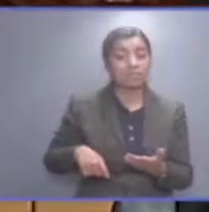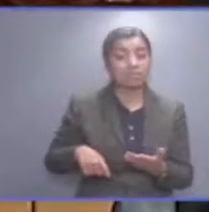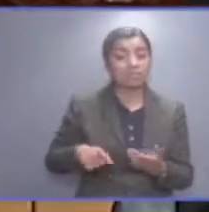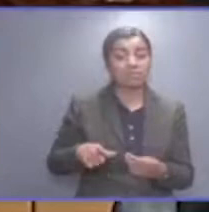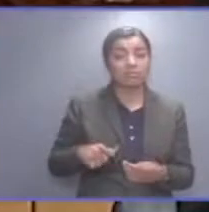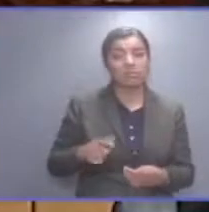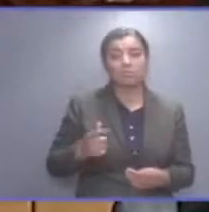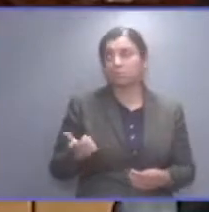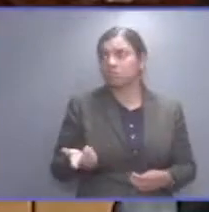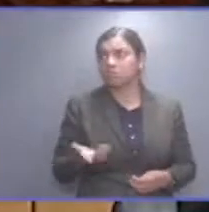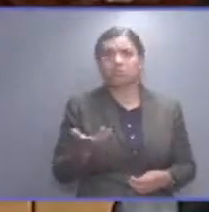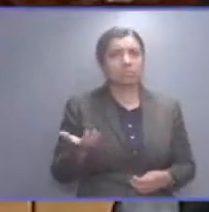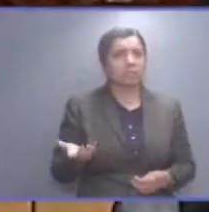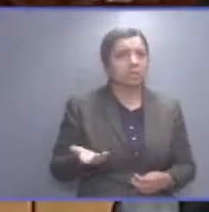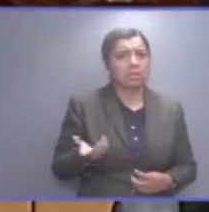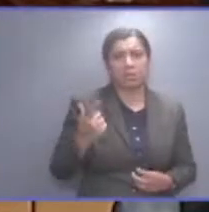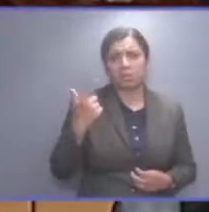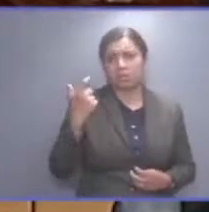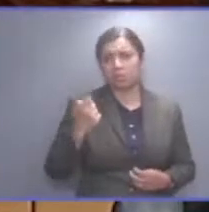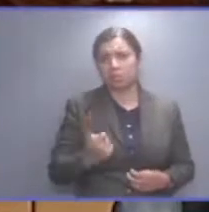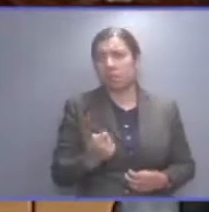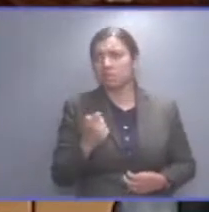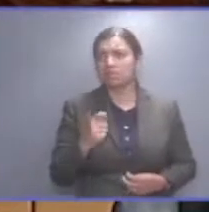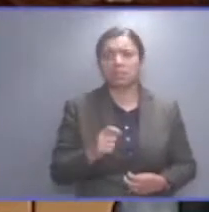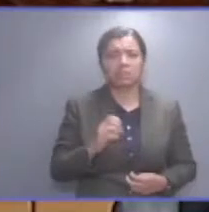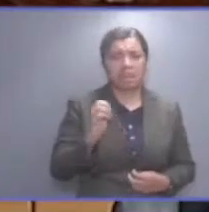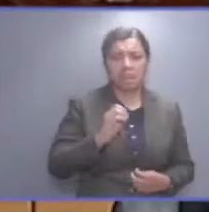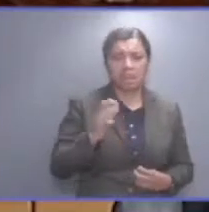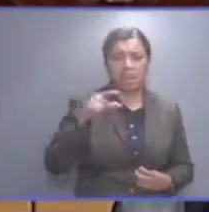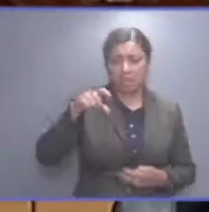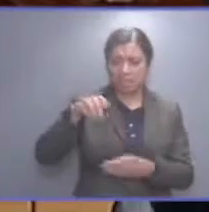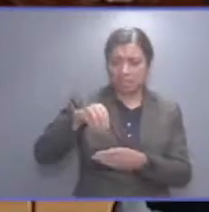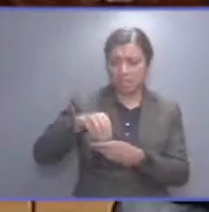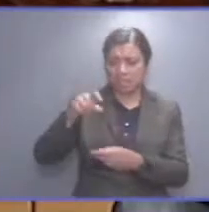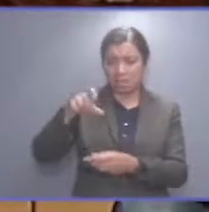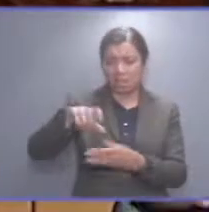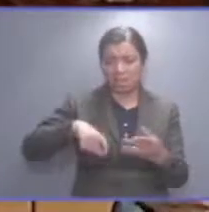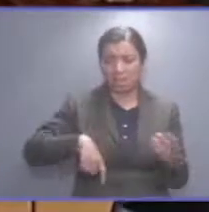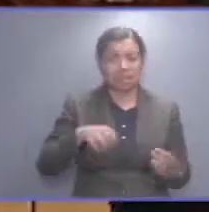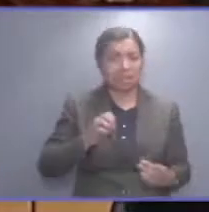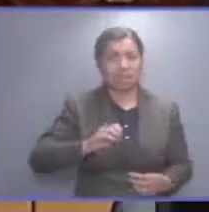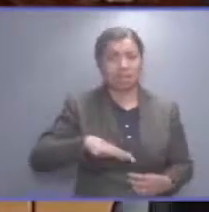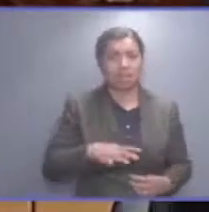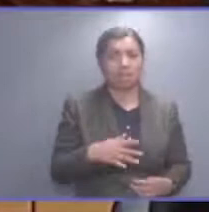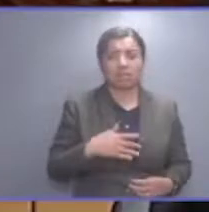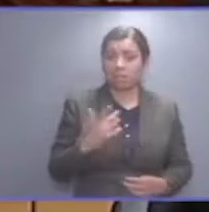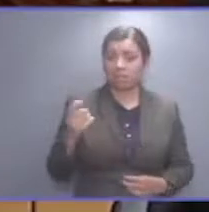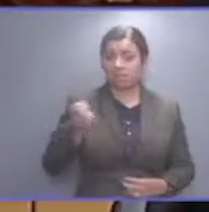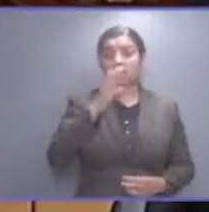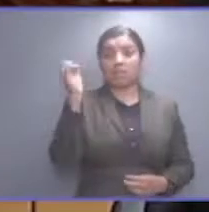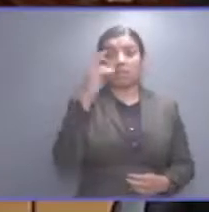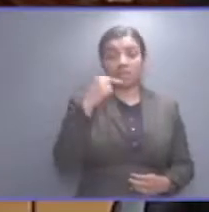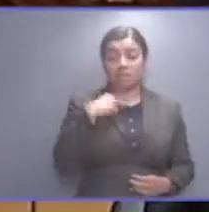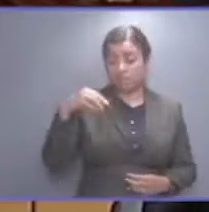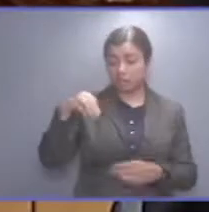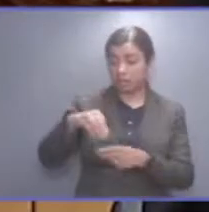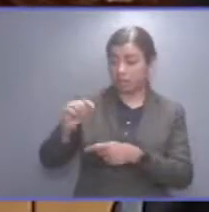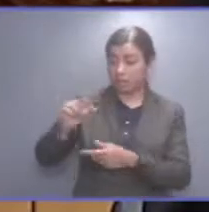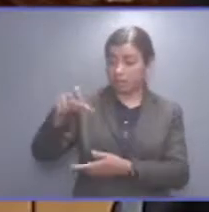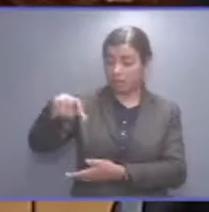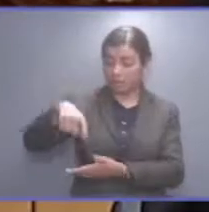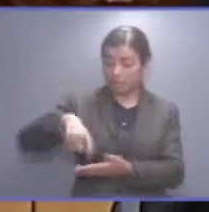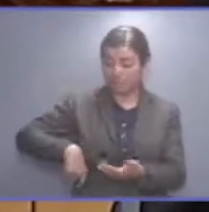ya tenían meses, digamos, de no utilizarla porque no se habían encontrado en esa emergencia? Pero cuando vienen y la